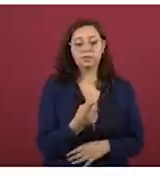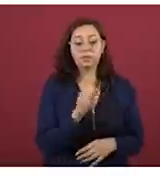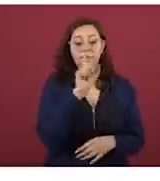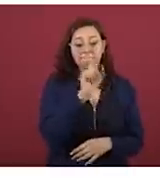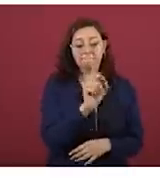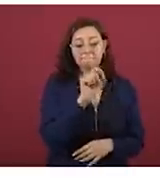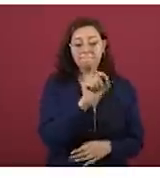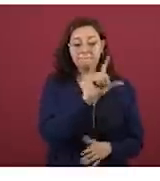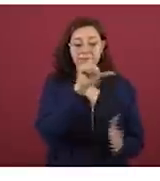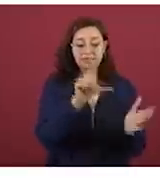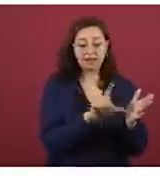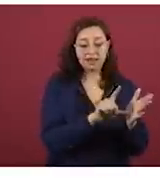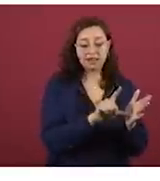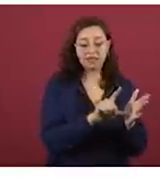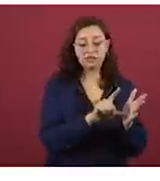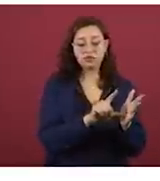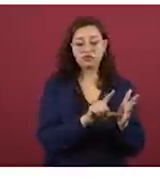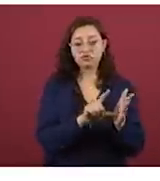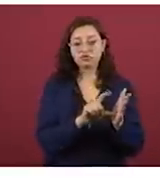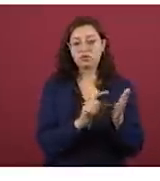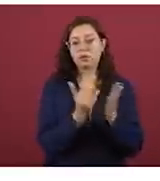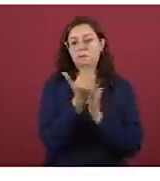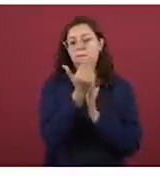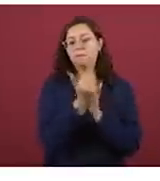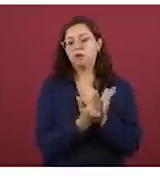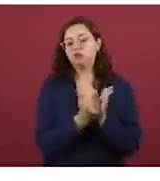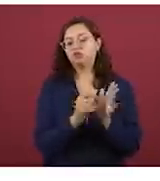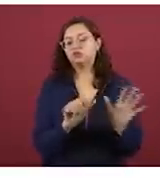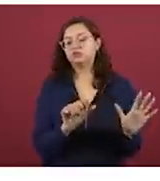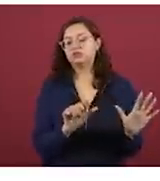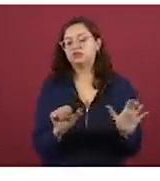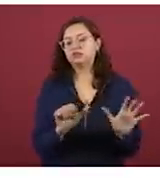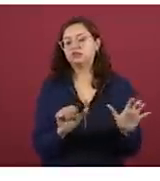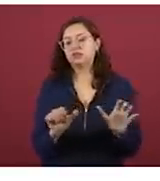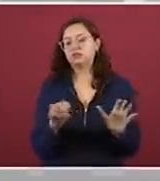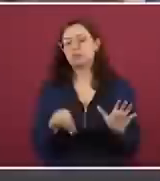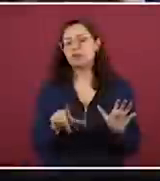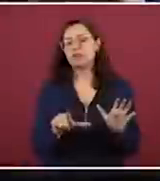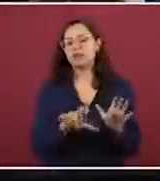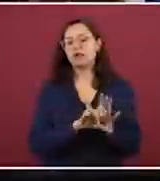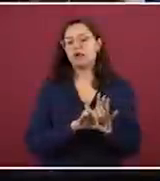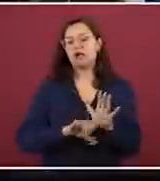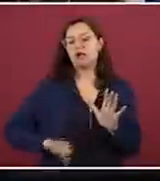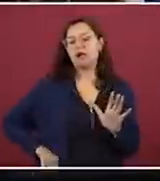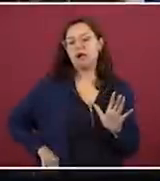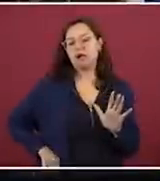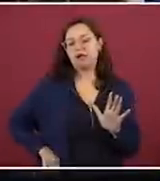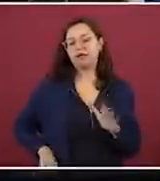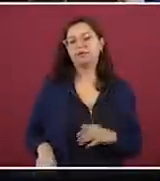690 mililitros de menos por cada 20 litros. Pasamos a la siguiente filmina.